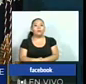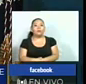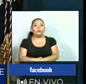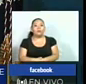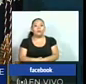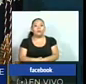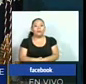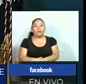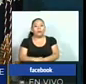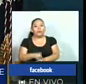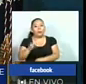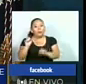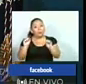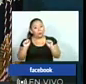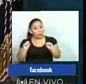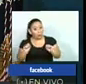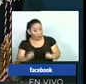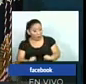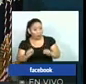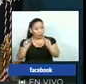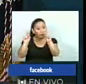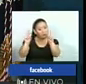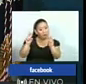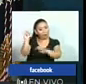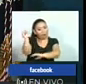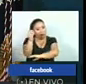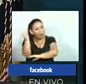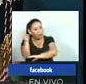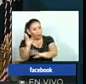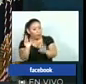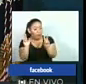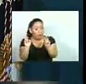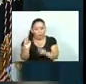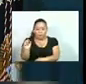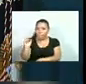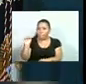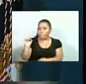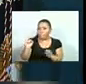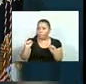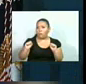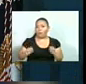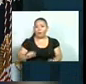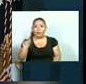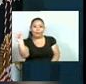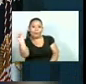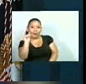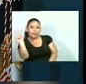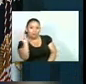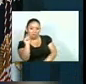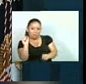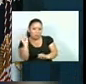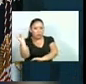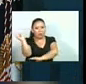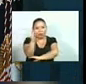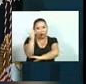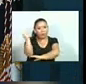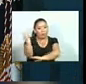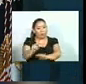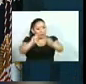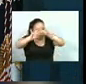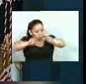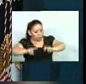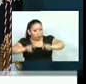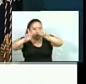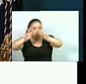una autorización del uso de emergencia y ese es un término poderoso autorización del uso de emergencia para el tratamiento